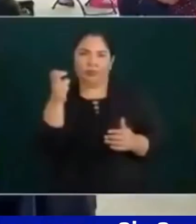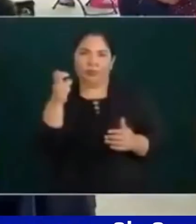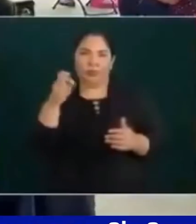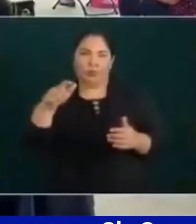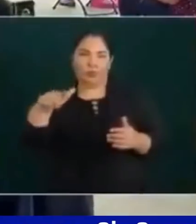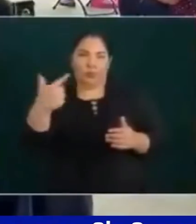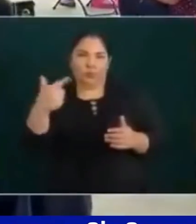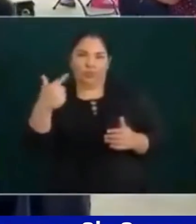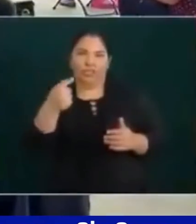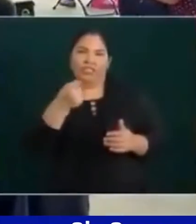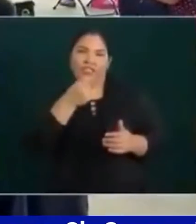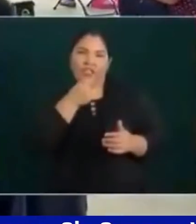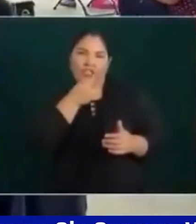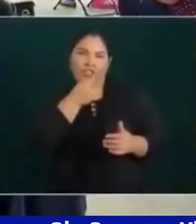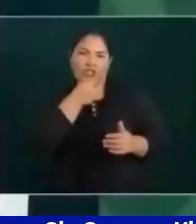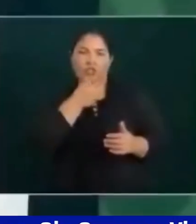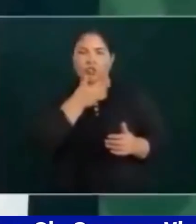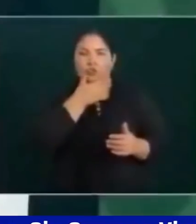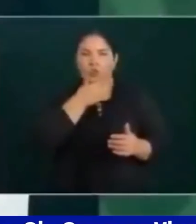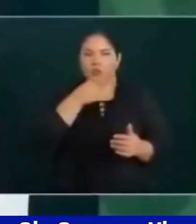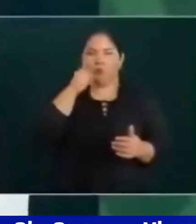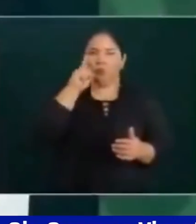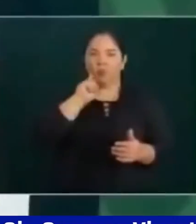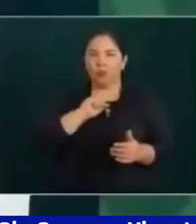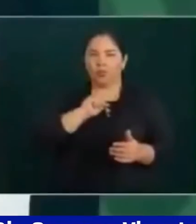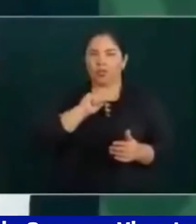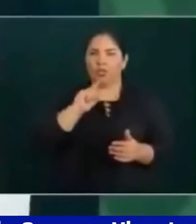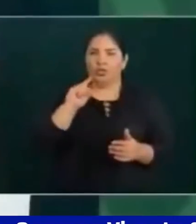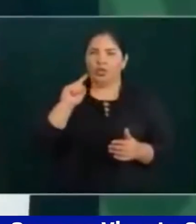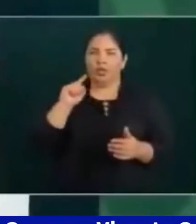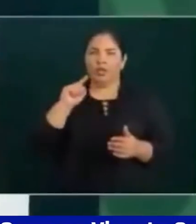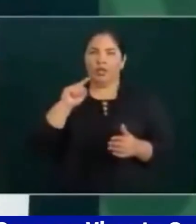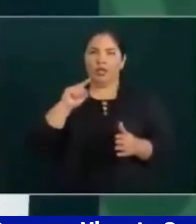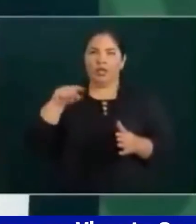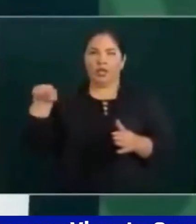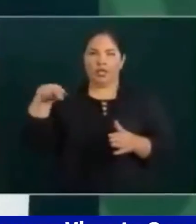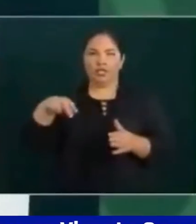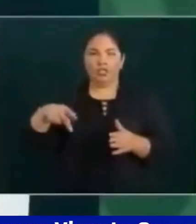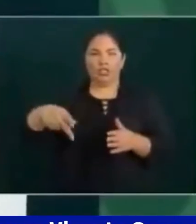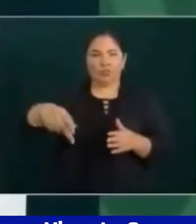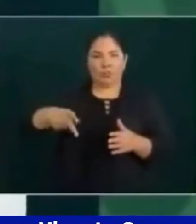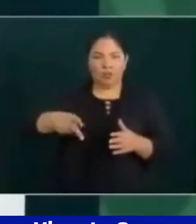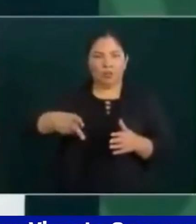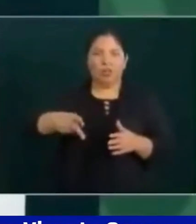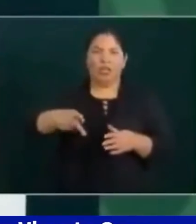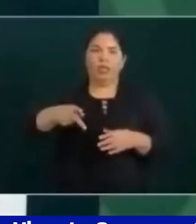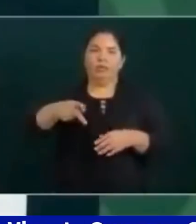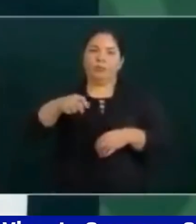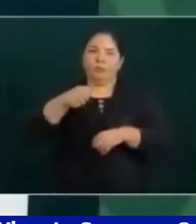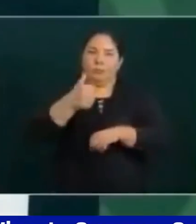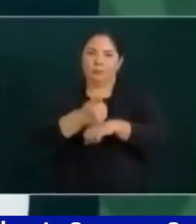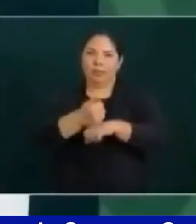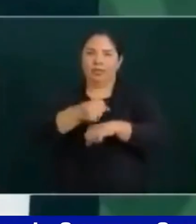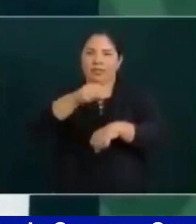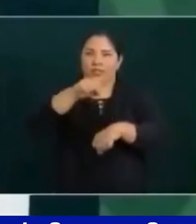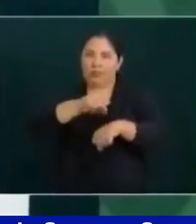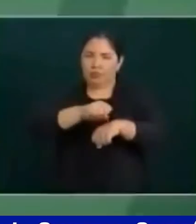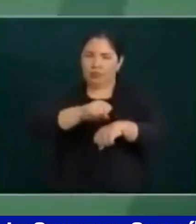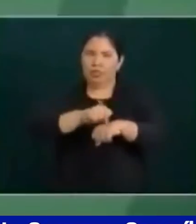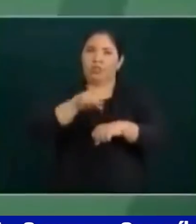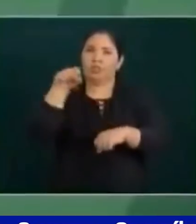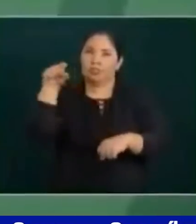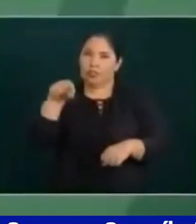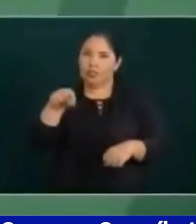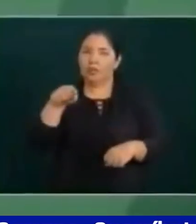...4,212 niñas y niños de preescolar, primaria y secundaria tienen beca en Badiraguato.